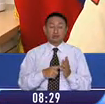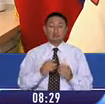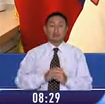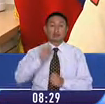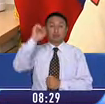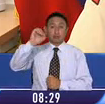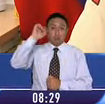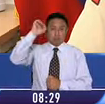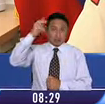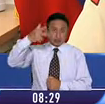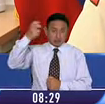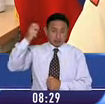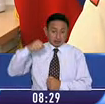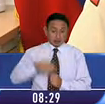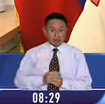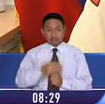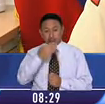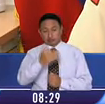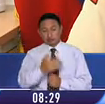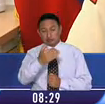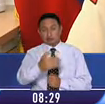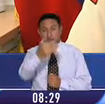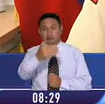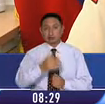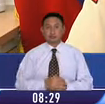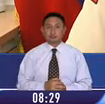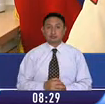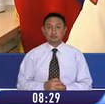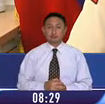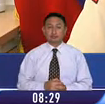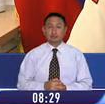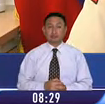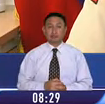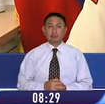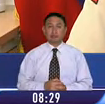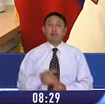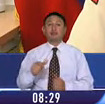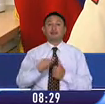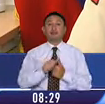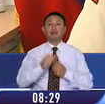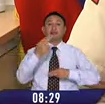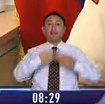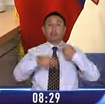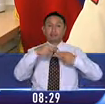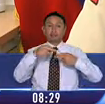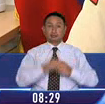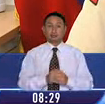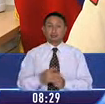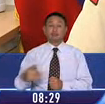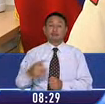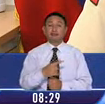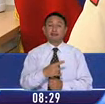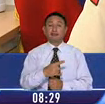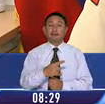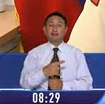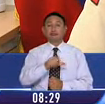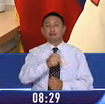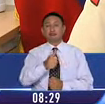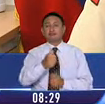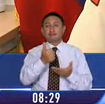son los medios tecnológicos, cámaras de videovigilancia, cámaras de locales y demás situaciones tecnológicas que